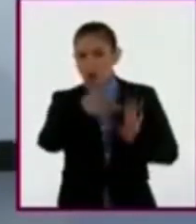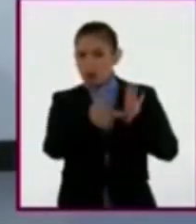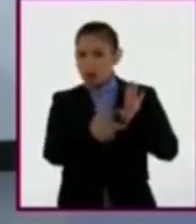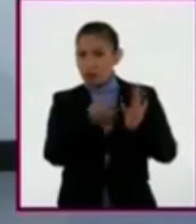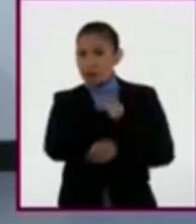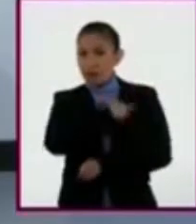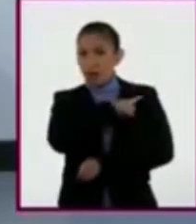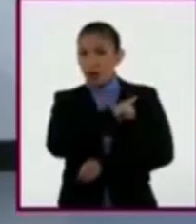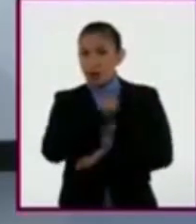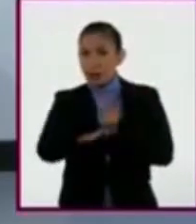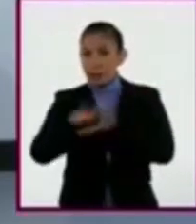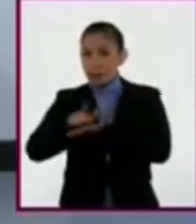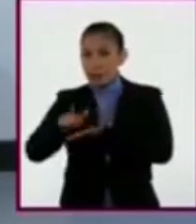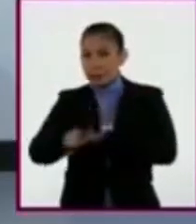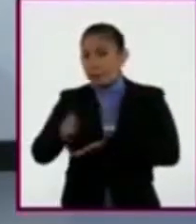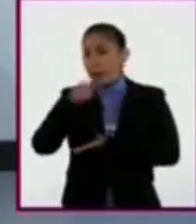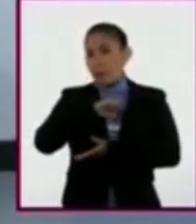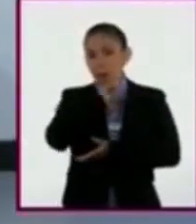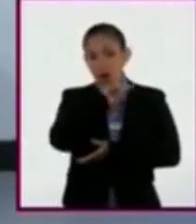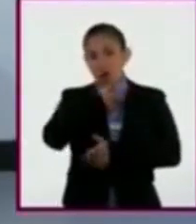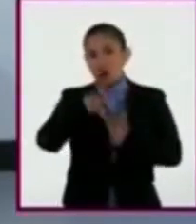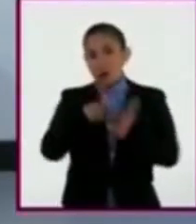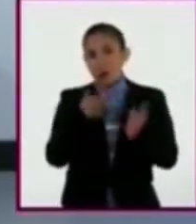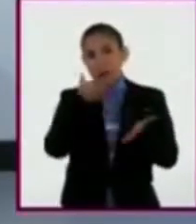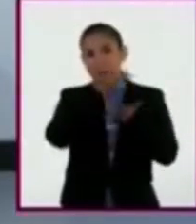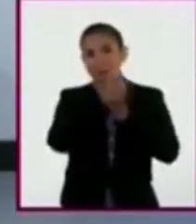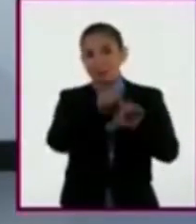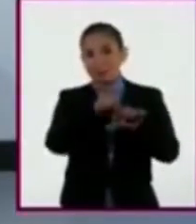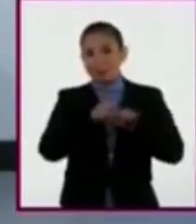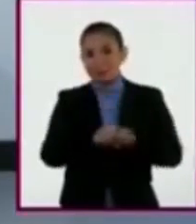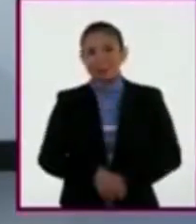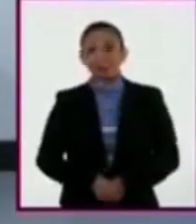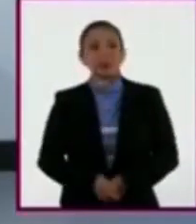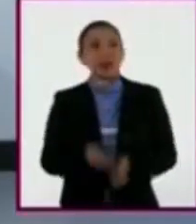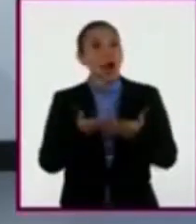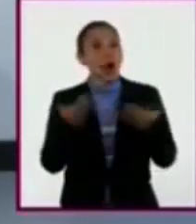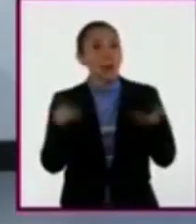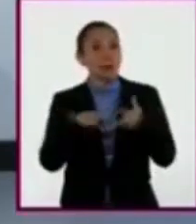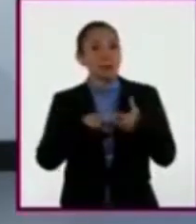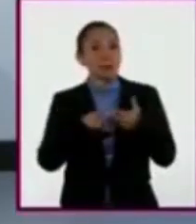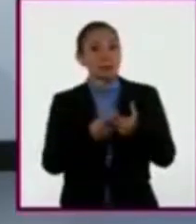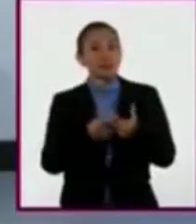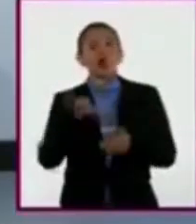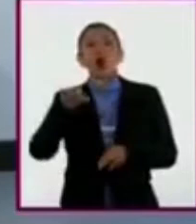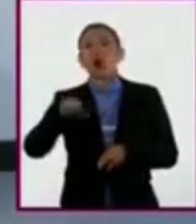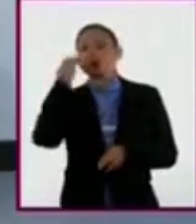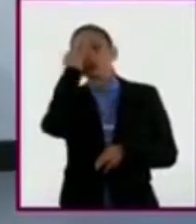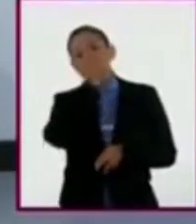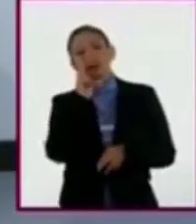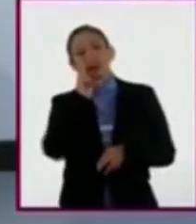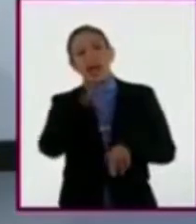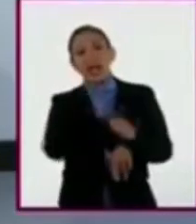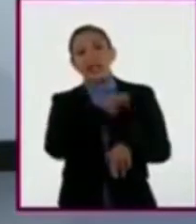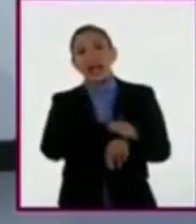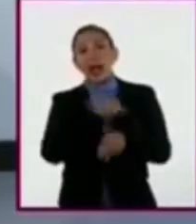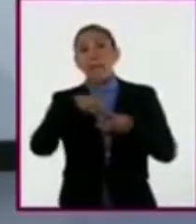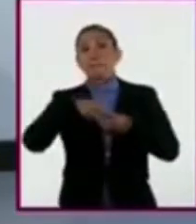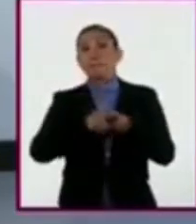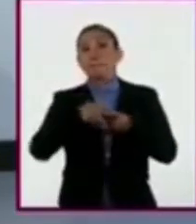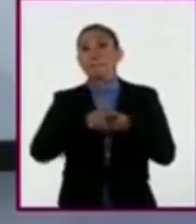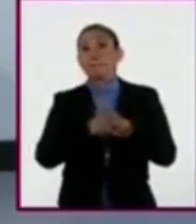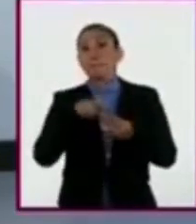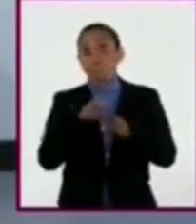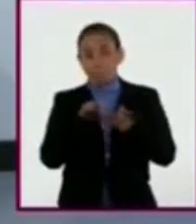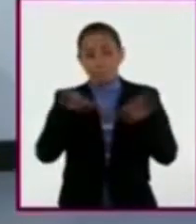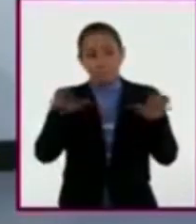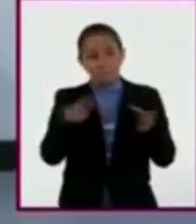de salud e higiene, para que pronto volvamos a nuestras aulas. Es hora de comenzar. Hoy analizaremos la energía mecánica, cómo se